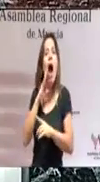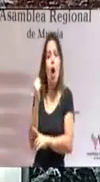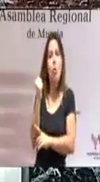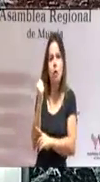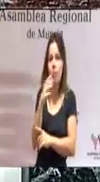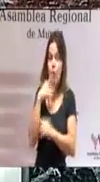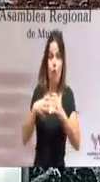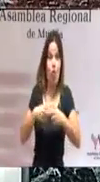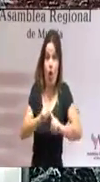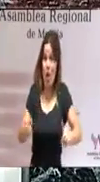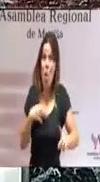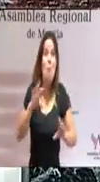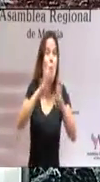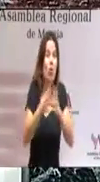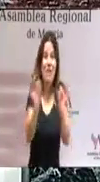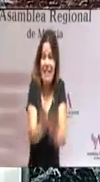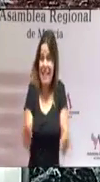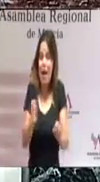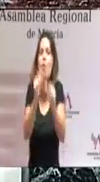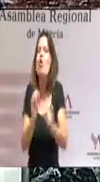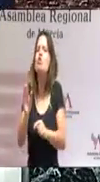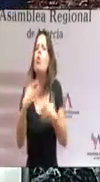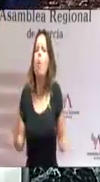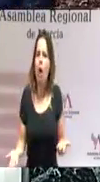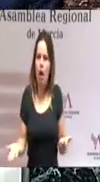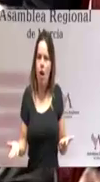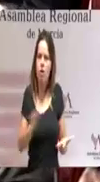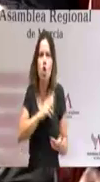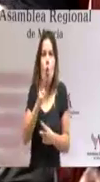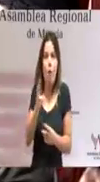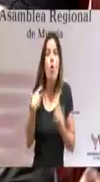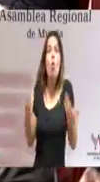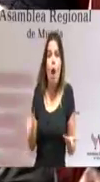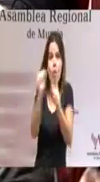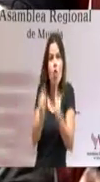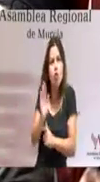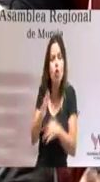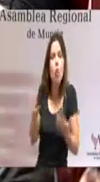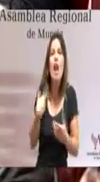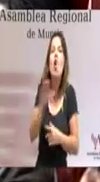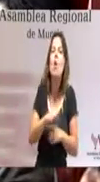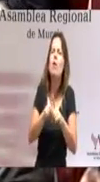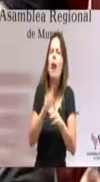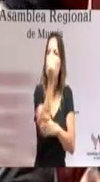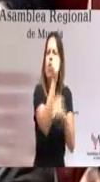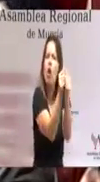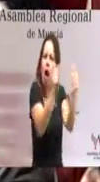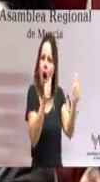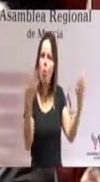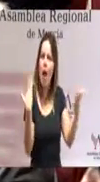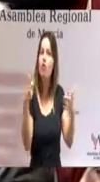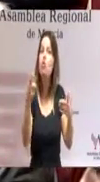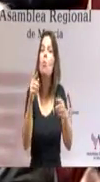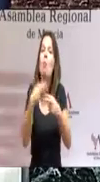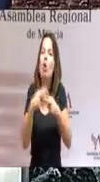en ningún sitio del mundo. ¿Cuál es su modelo, señor Urralguru? Díganos su modelo. ¿Cuál es su lugar de referencia? ¿Dónde funcionan